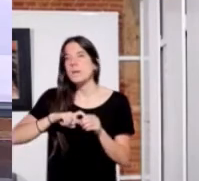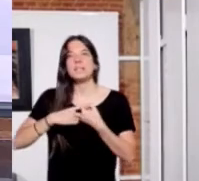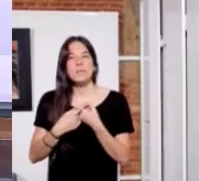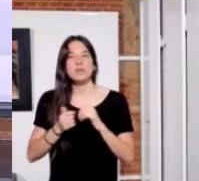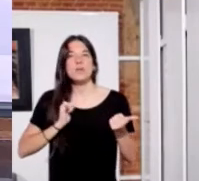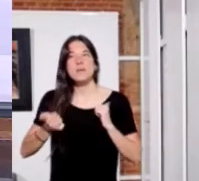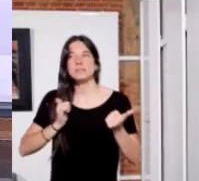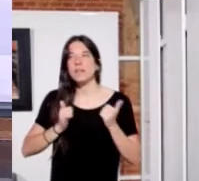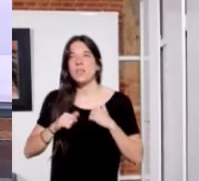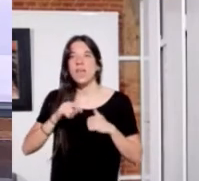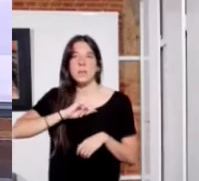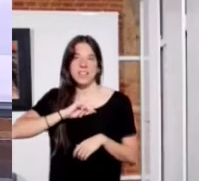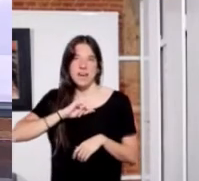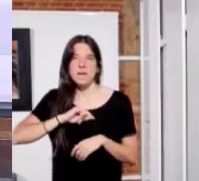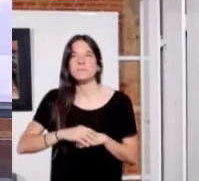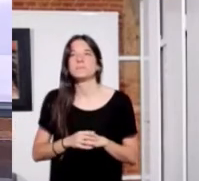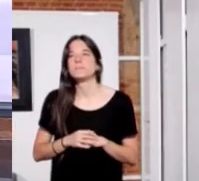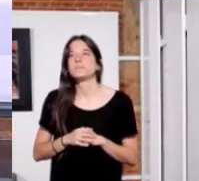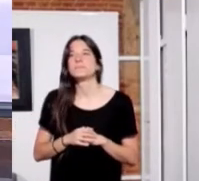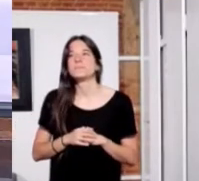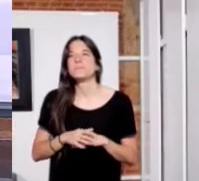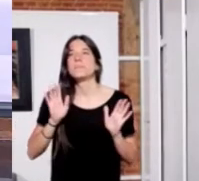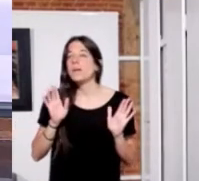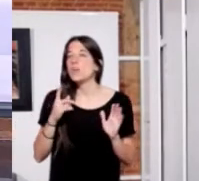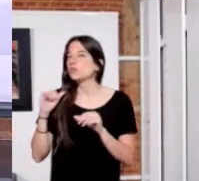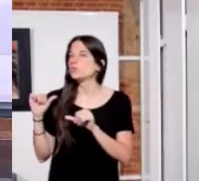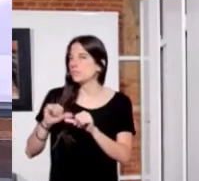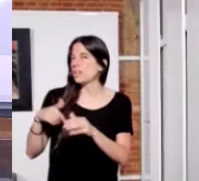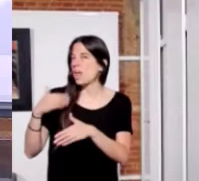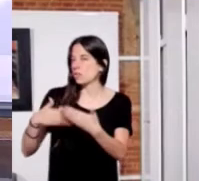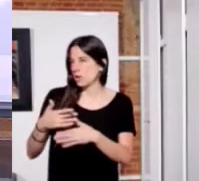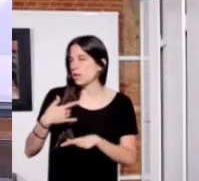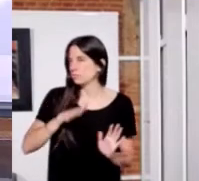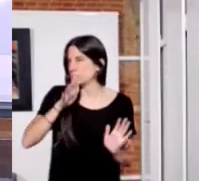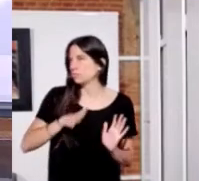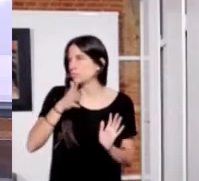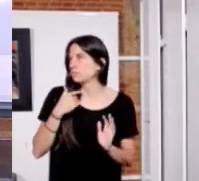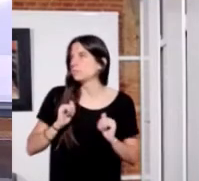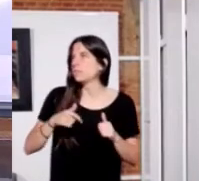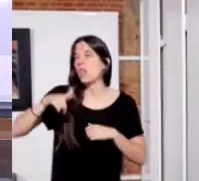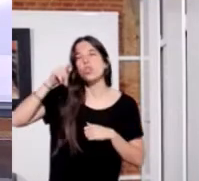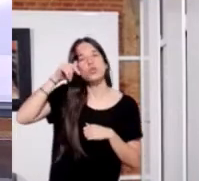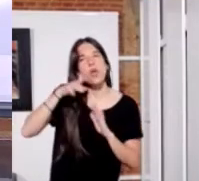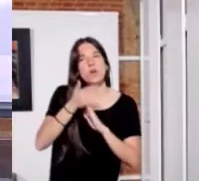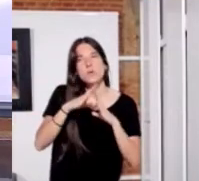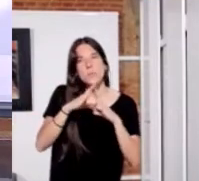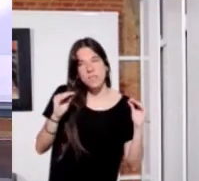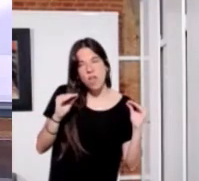de ética. Pero su trayectoria es grande. Desde ese doctorado en la Universidad